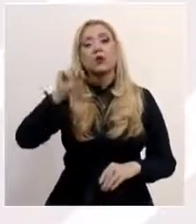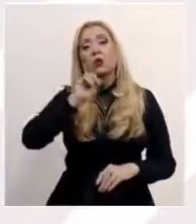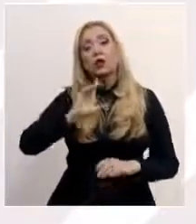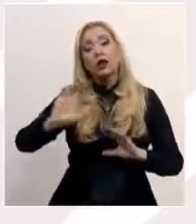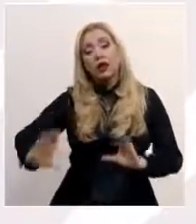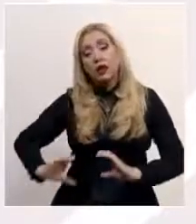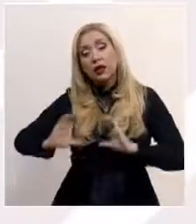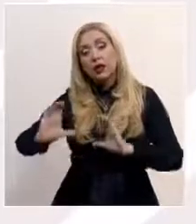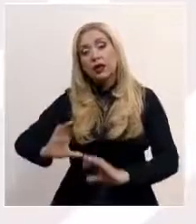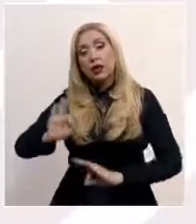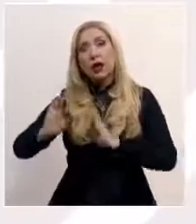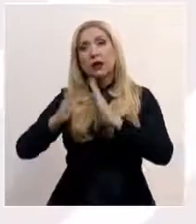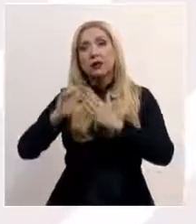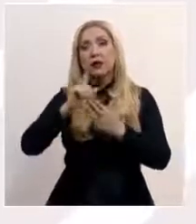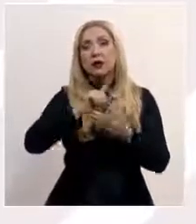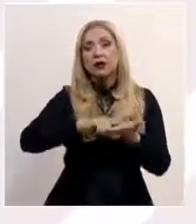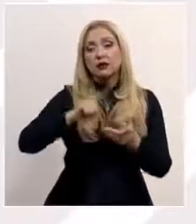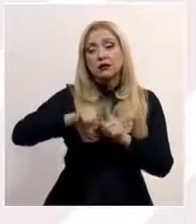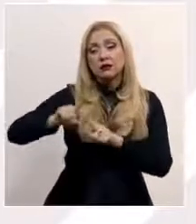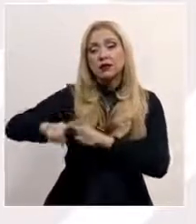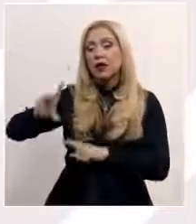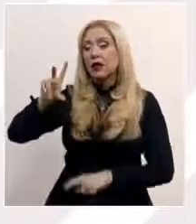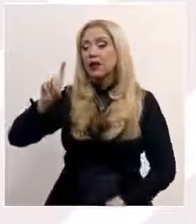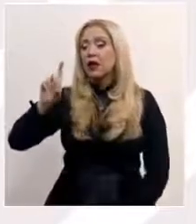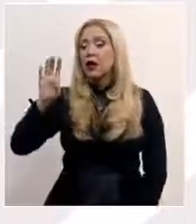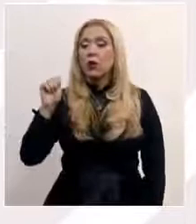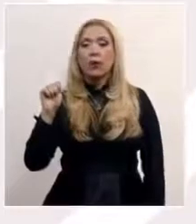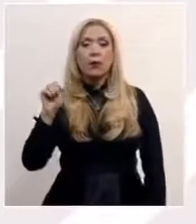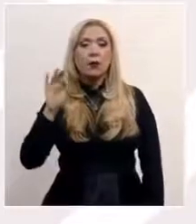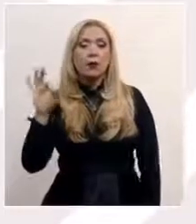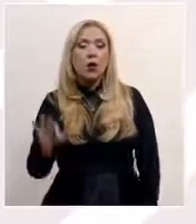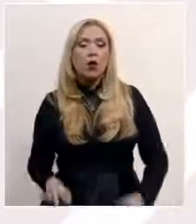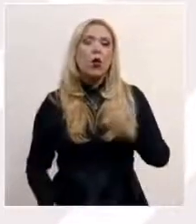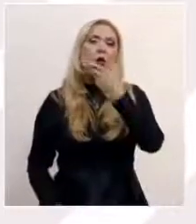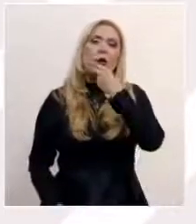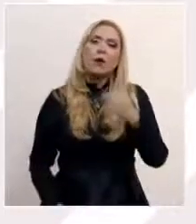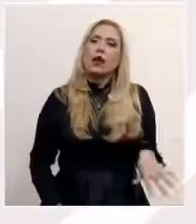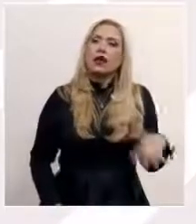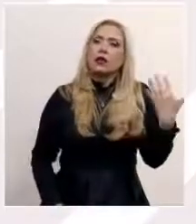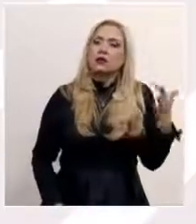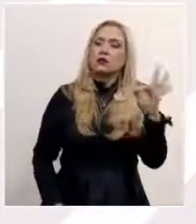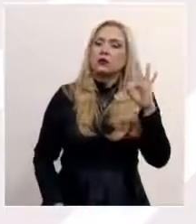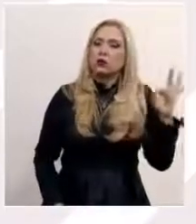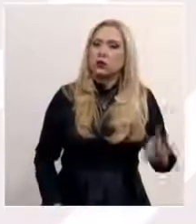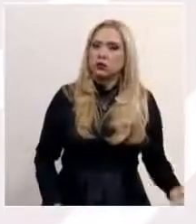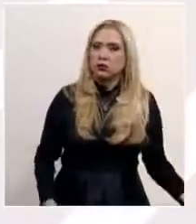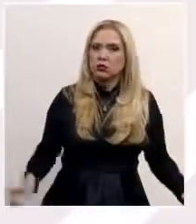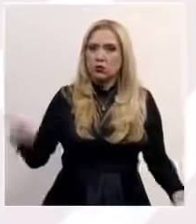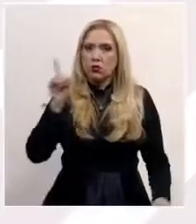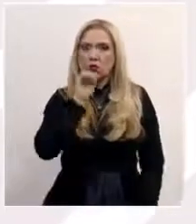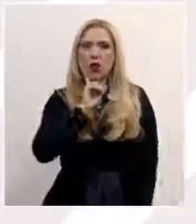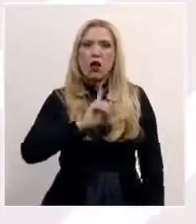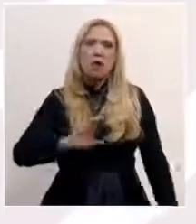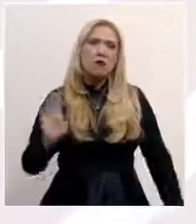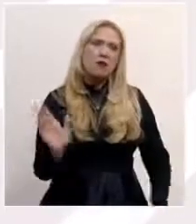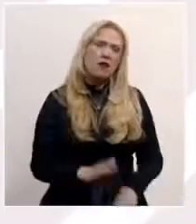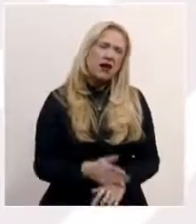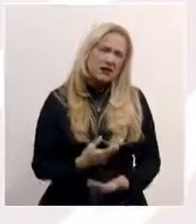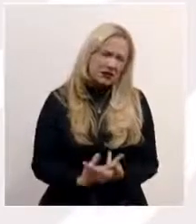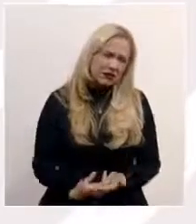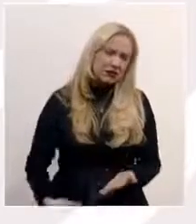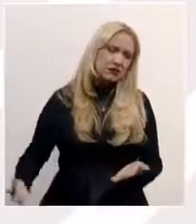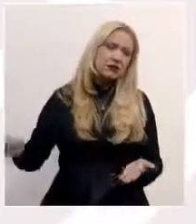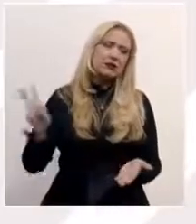dedican 39.7 y los hombres 15.2, o sea, las mujeres echan 2 semanas laborales en una. Y esa es la